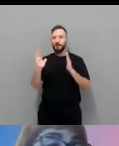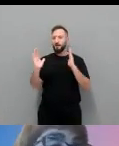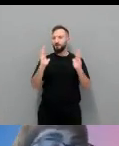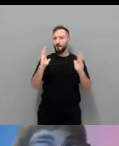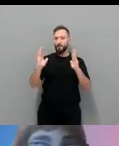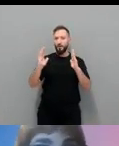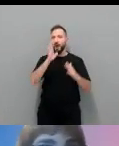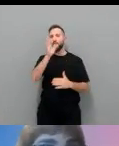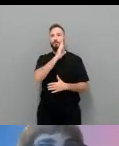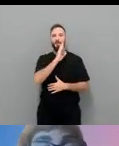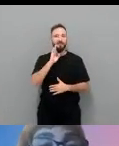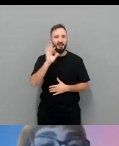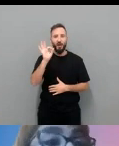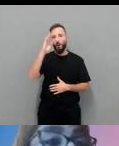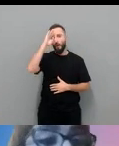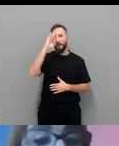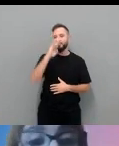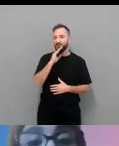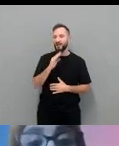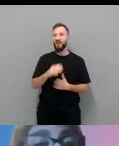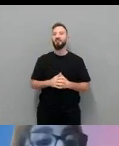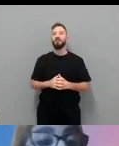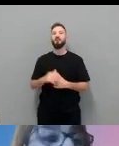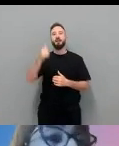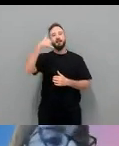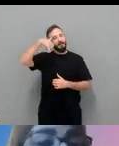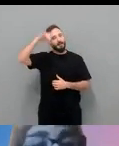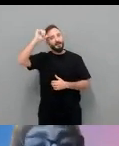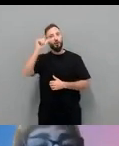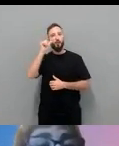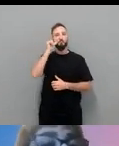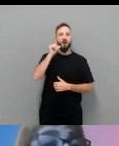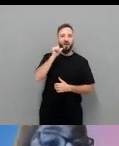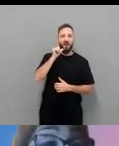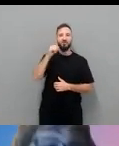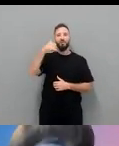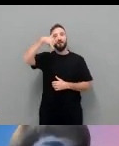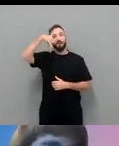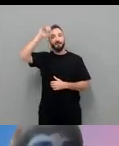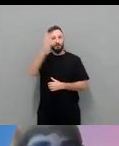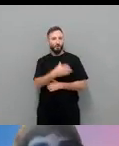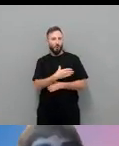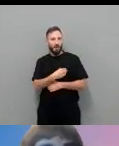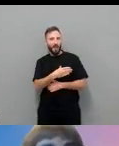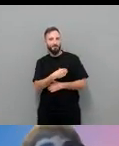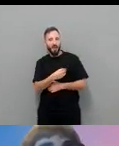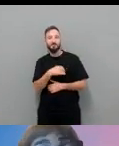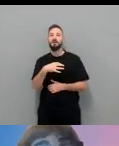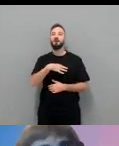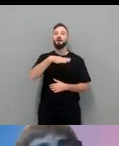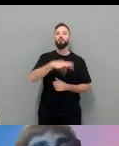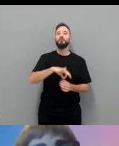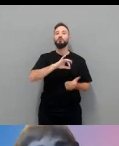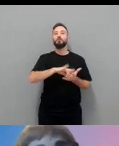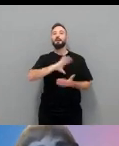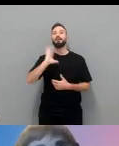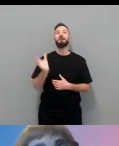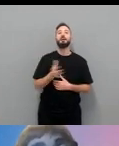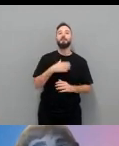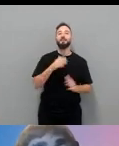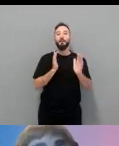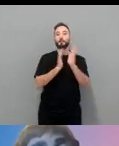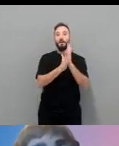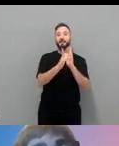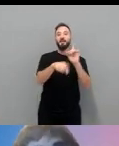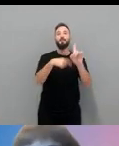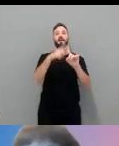por maternidad o paternidad, el riesgo durante el embarazo, el riesgo durante la lactancia, posible incapacidad permanente y jubilación, ¿vale?